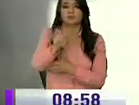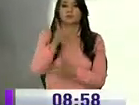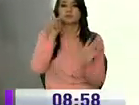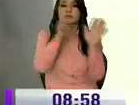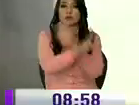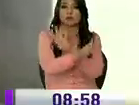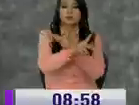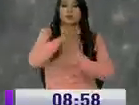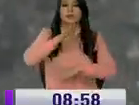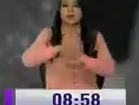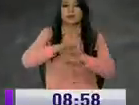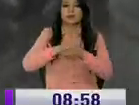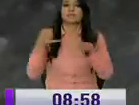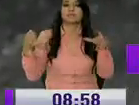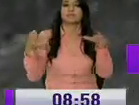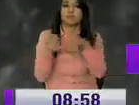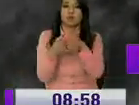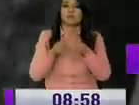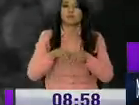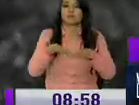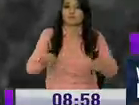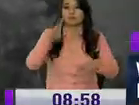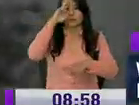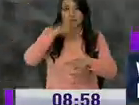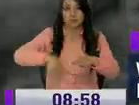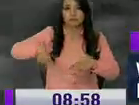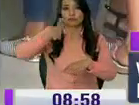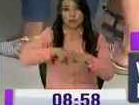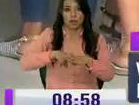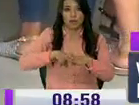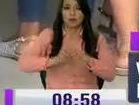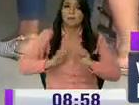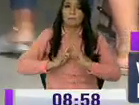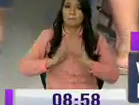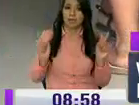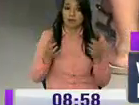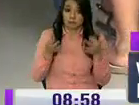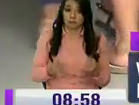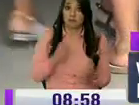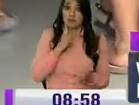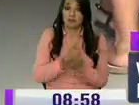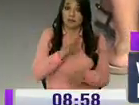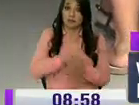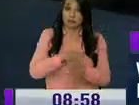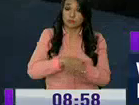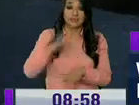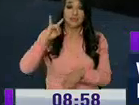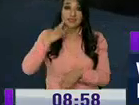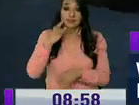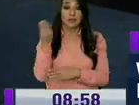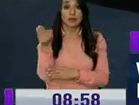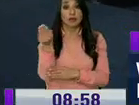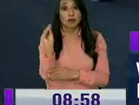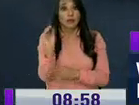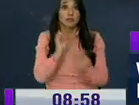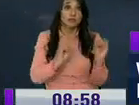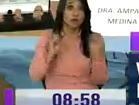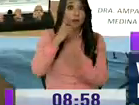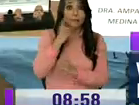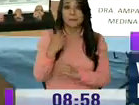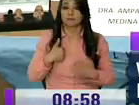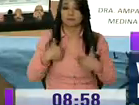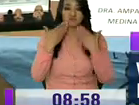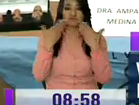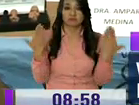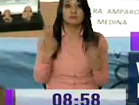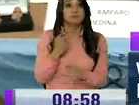por presuntos casos de violación a escala nacional, los cuales no precisan si corresponderían a niñas, jóvenes e incluso hombres,